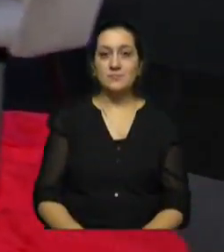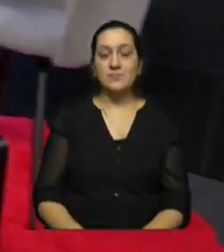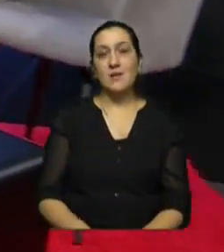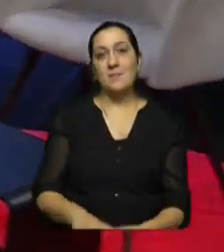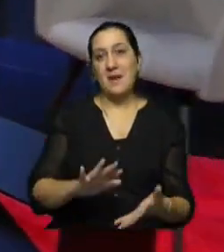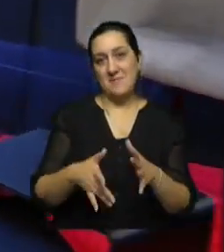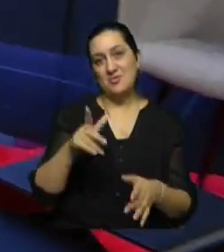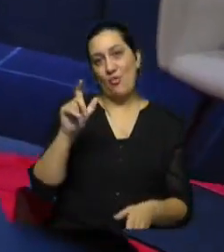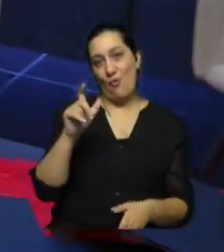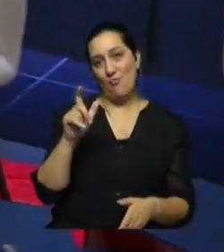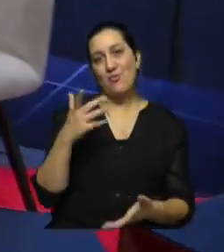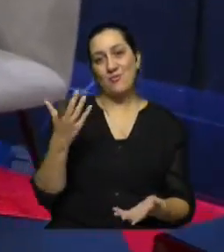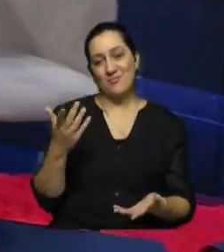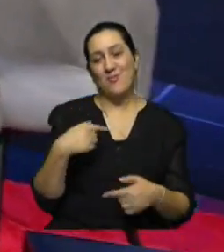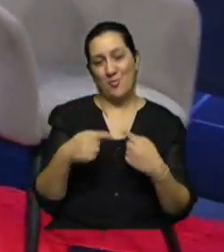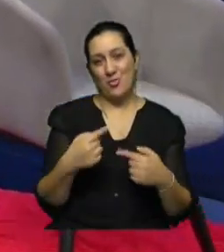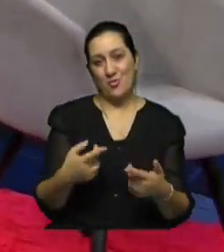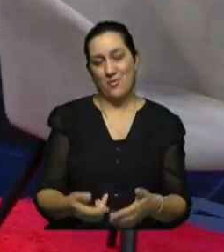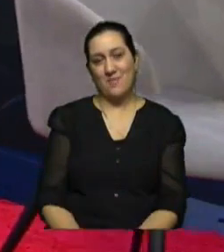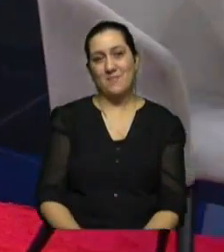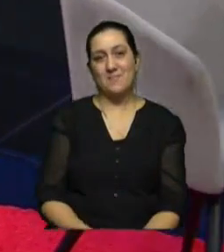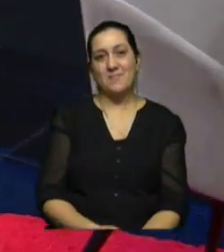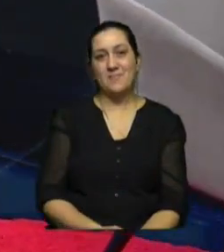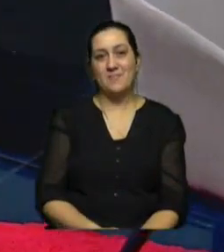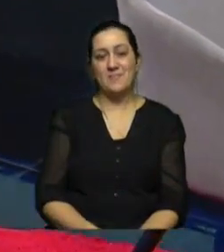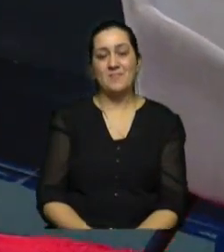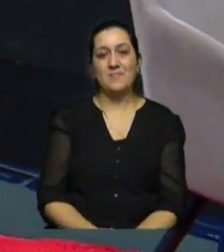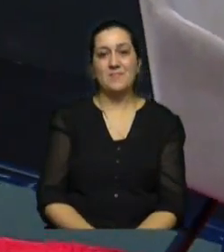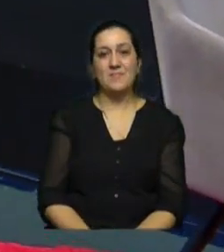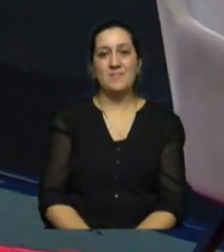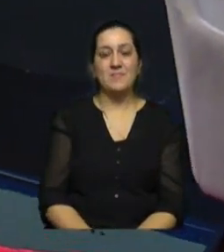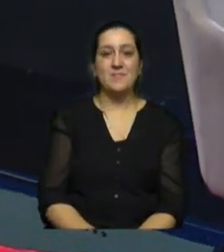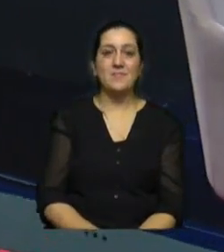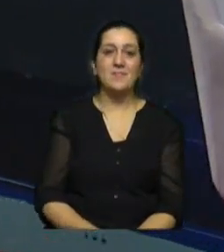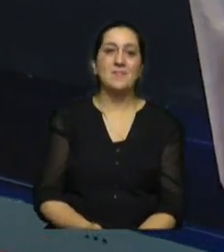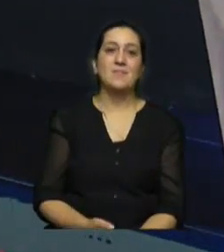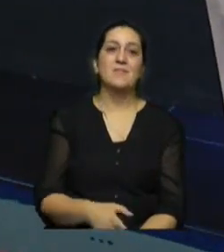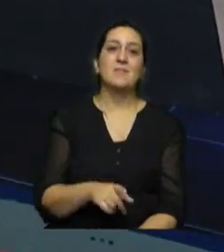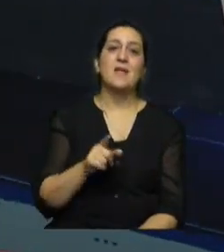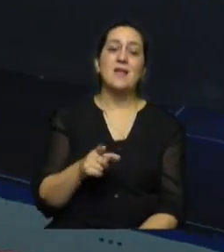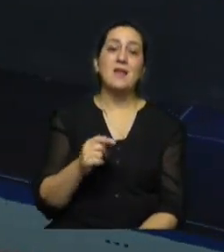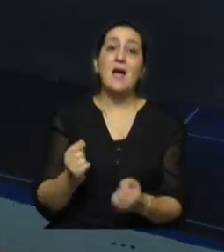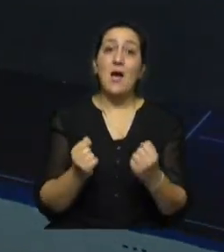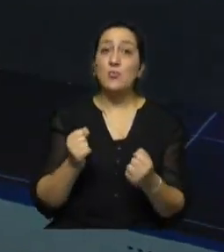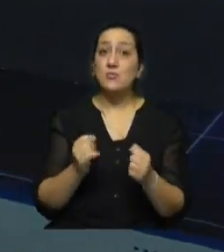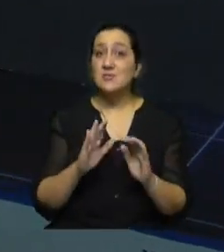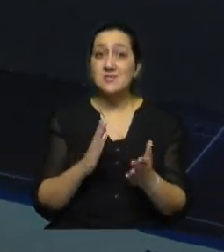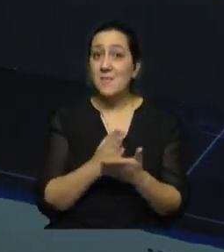obvio por dónde va a venir la cosa, ¿no? Sigue el señor del auto en el cerro de Montevideo. Ese hombre vive ahí, es brutal, es